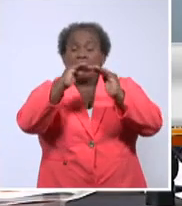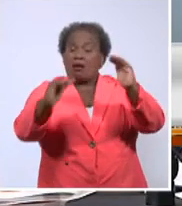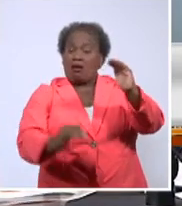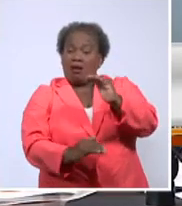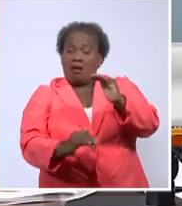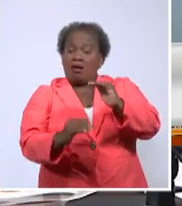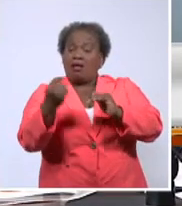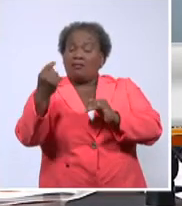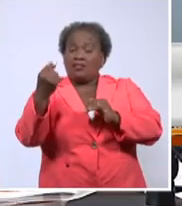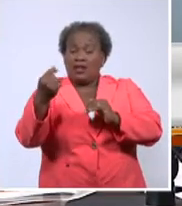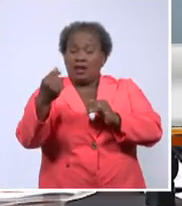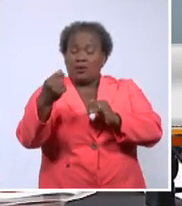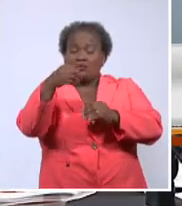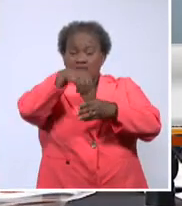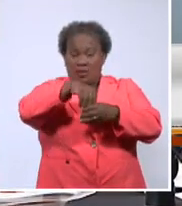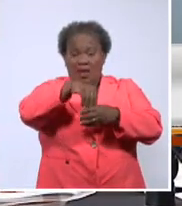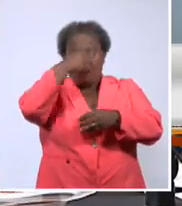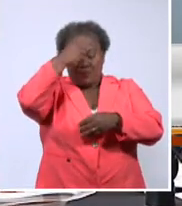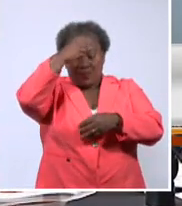el sector de las personas.